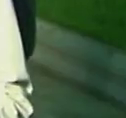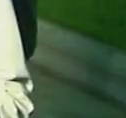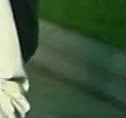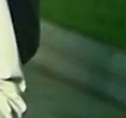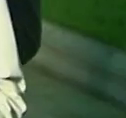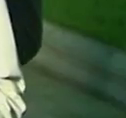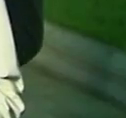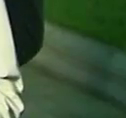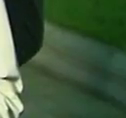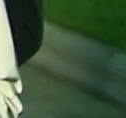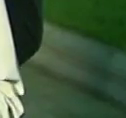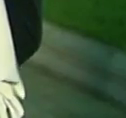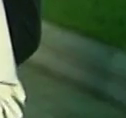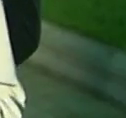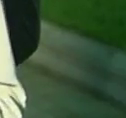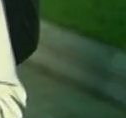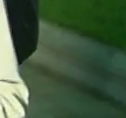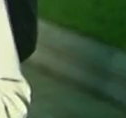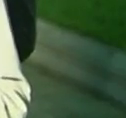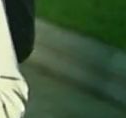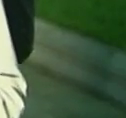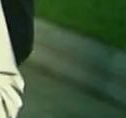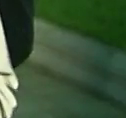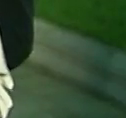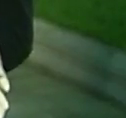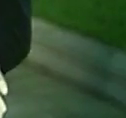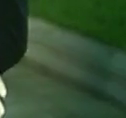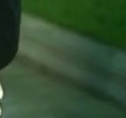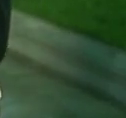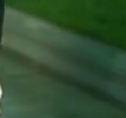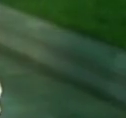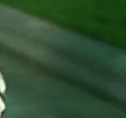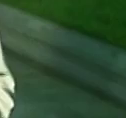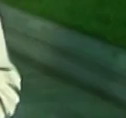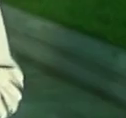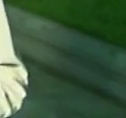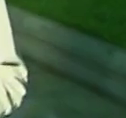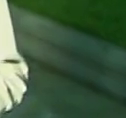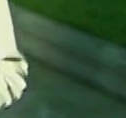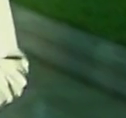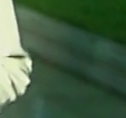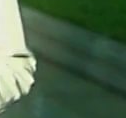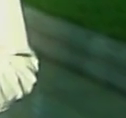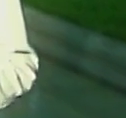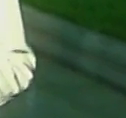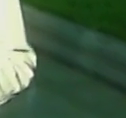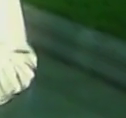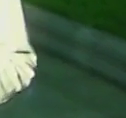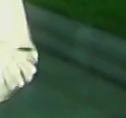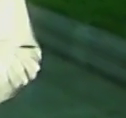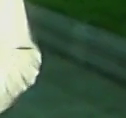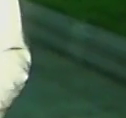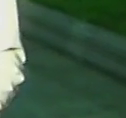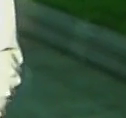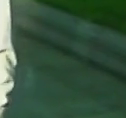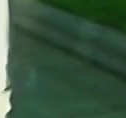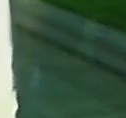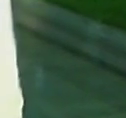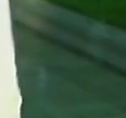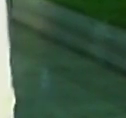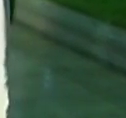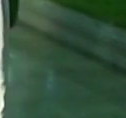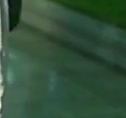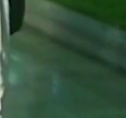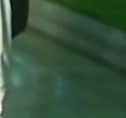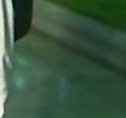ley de precios acordados. Pues a mi lado se encuentra el constituyente Eduardo Piñate, es presidente de la Comisión de